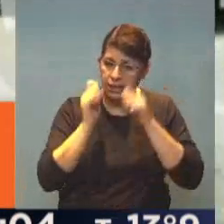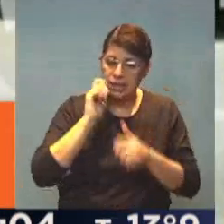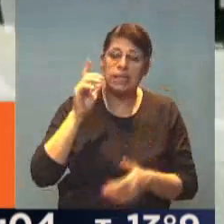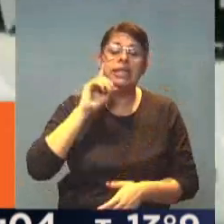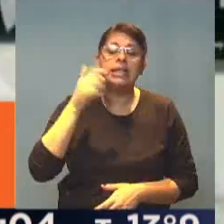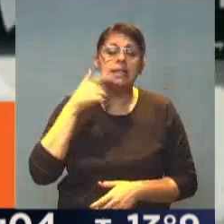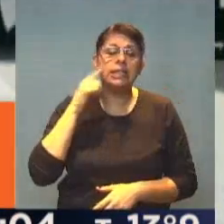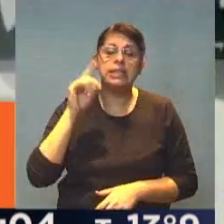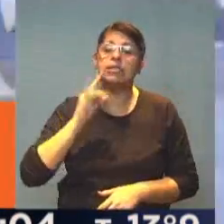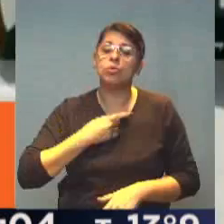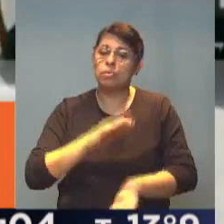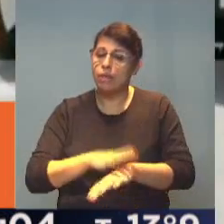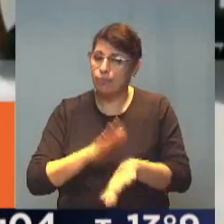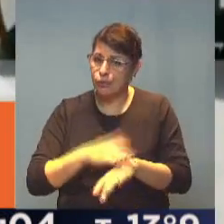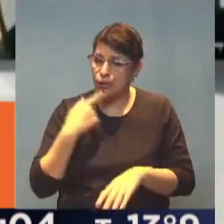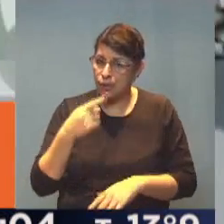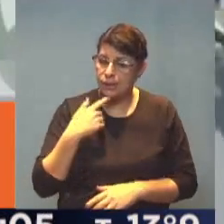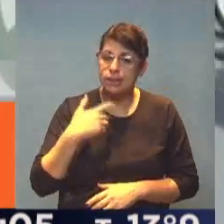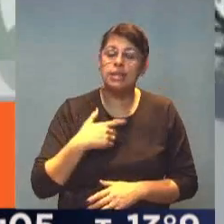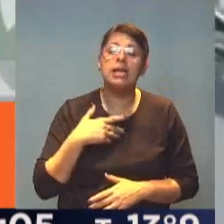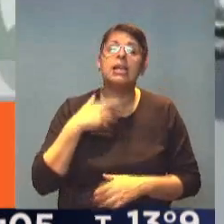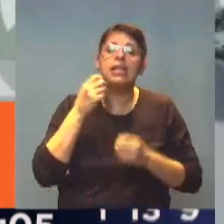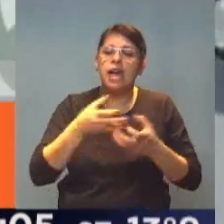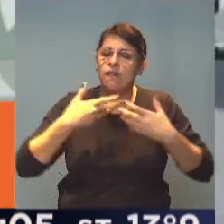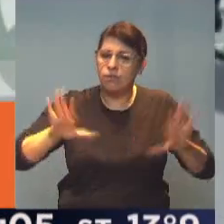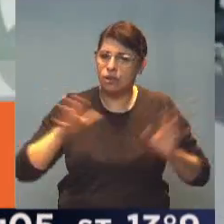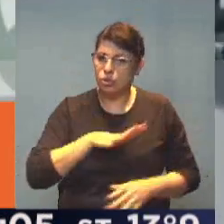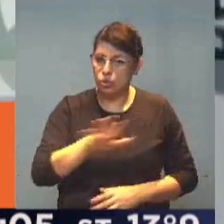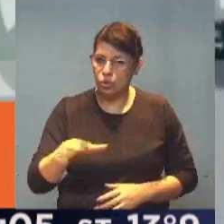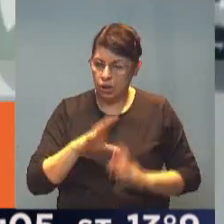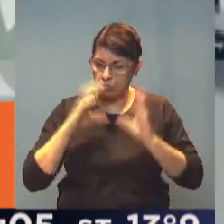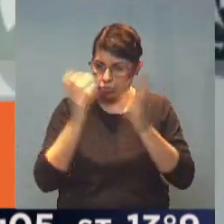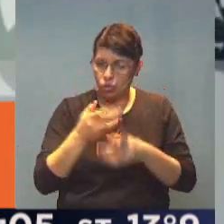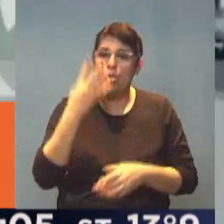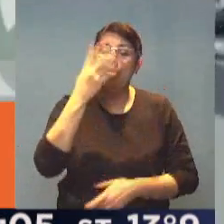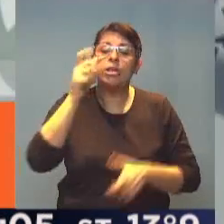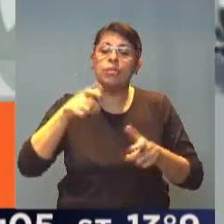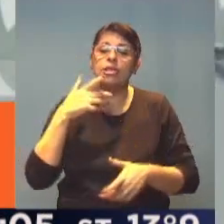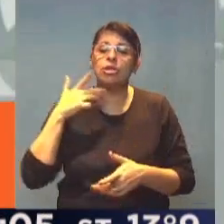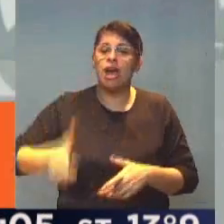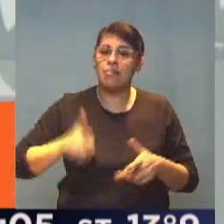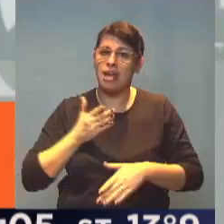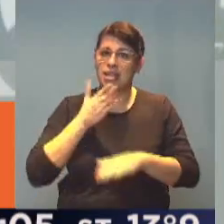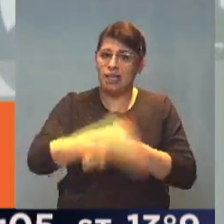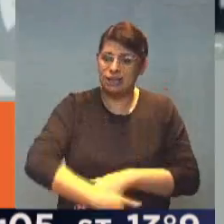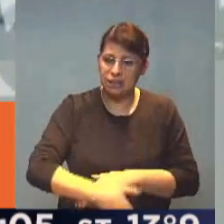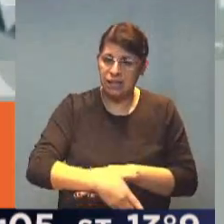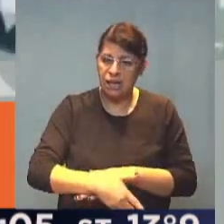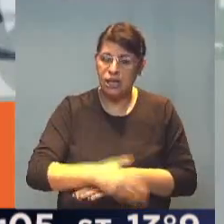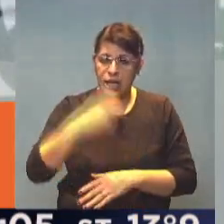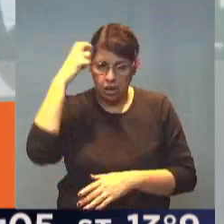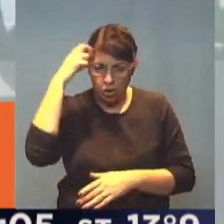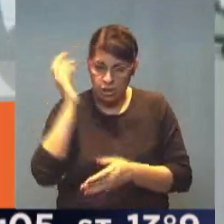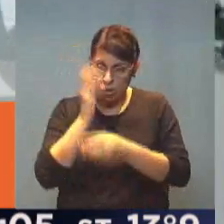se adjudicó estos atentados que sembraron terror en esa zona del mundo. Cuatro hombres armados entraron a la sede del